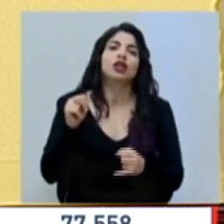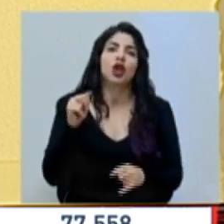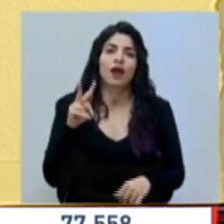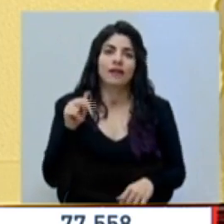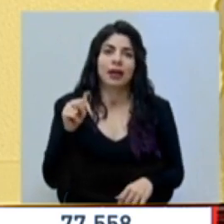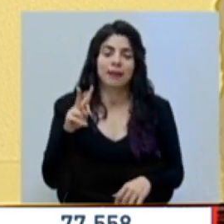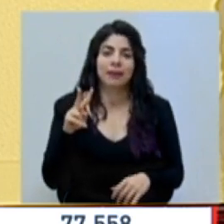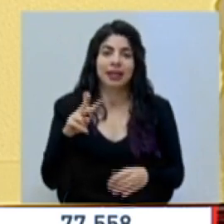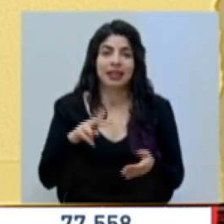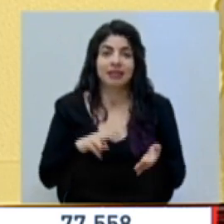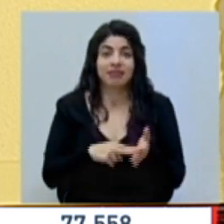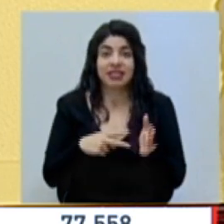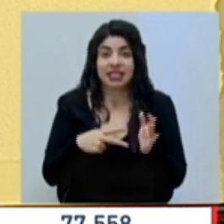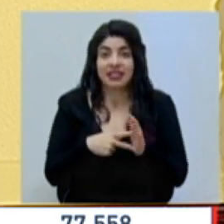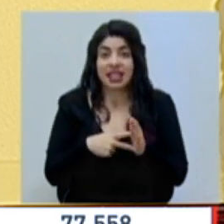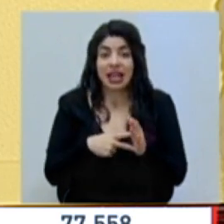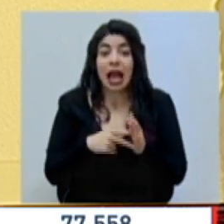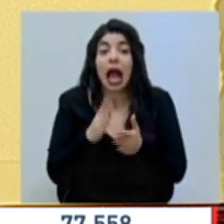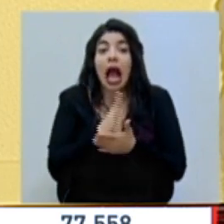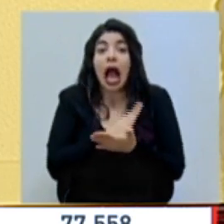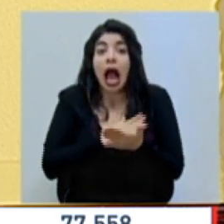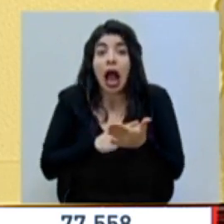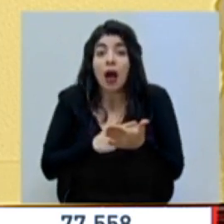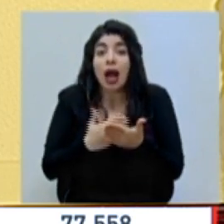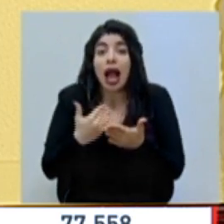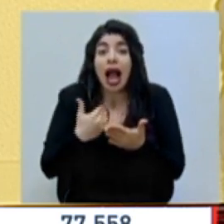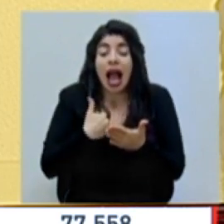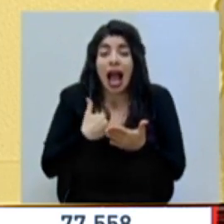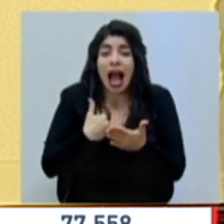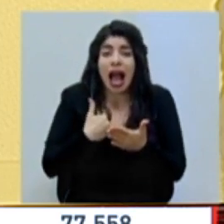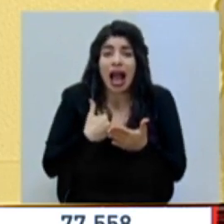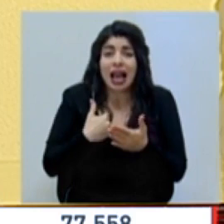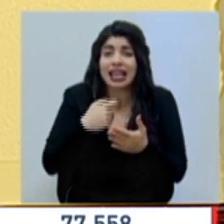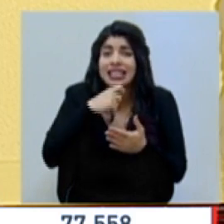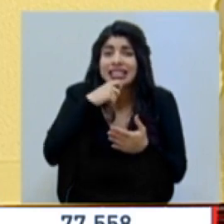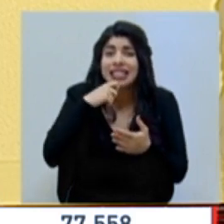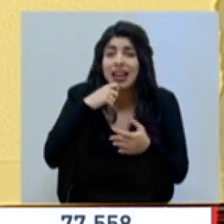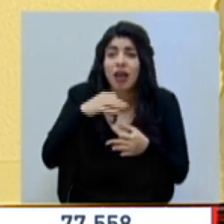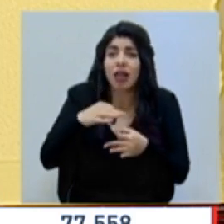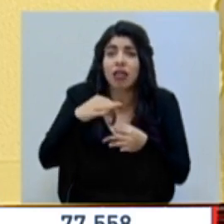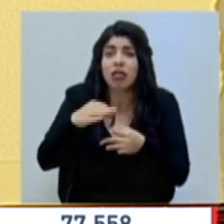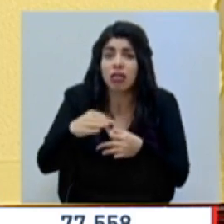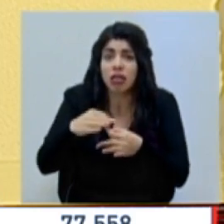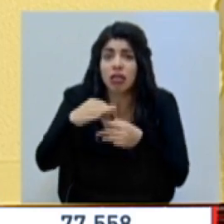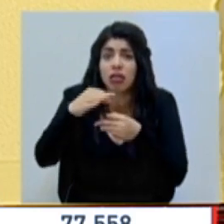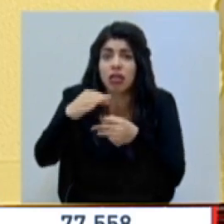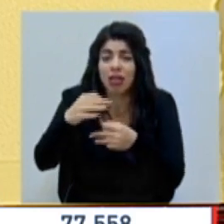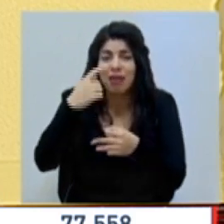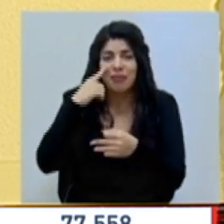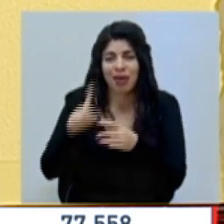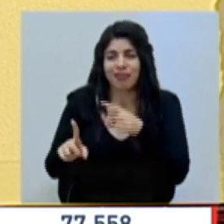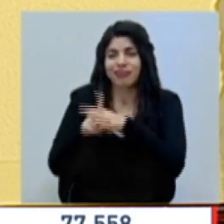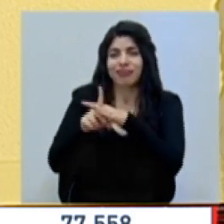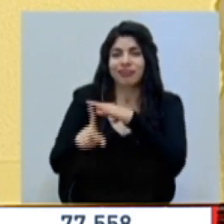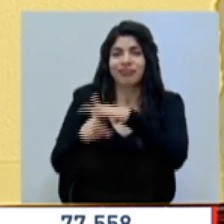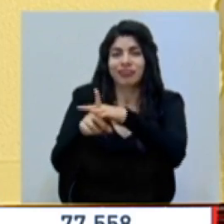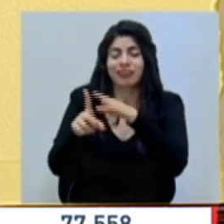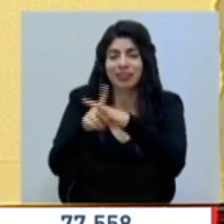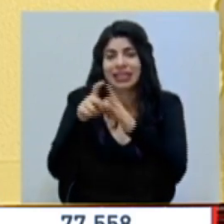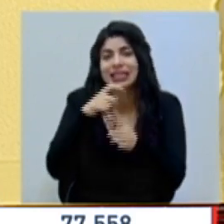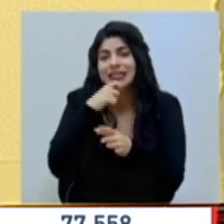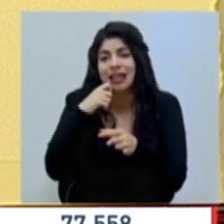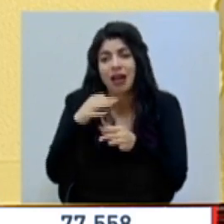y básicamente, a pesar de todo el atraso que ha tenido la estación seca, evidentemente por estos fenómenos que se han presentado,